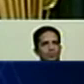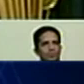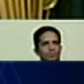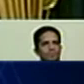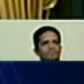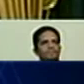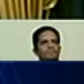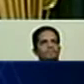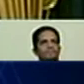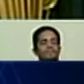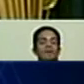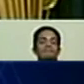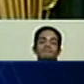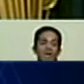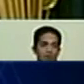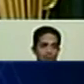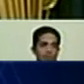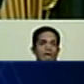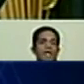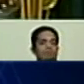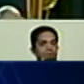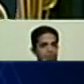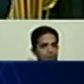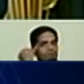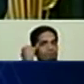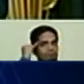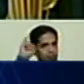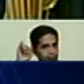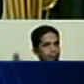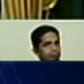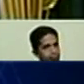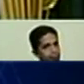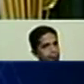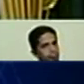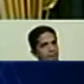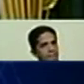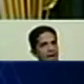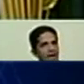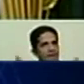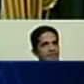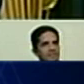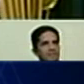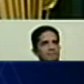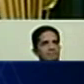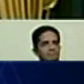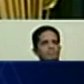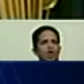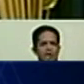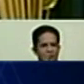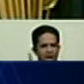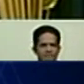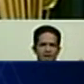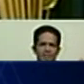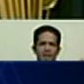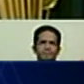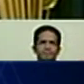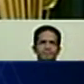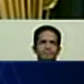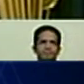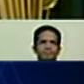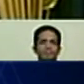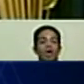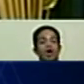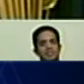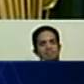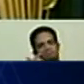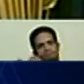El pueblo venezolano toma iniciativas de paz. Con la verdad, llevamos la verdad. Por eso es esta rueda de prensa.